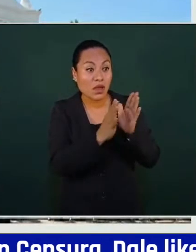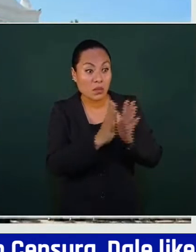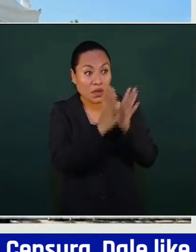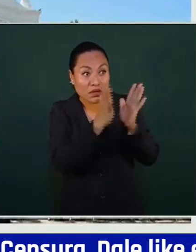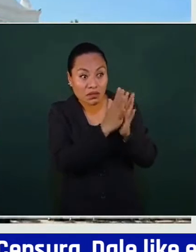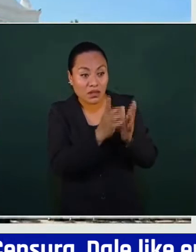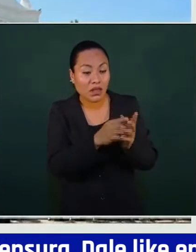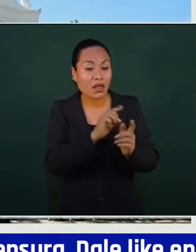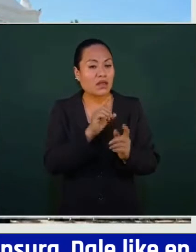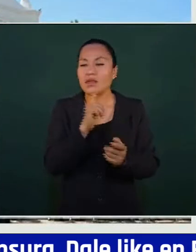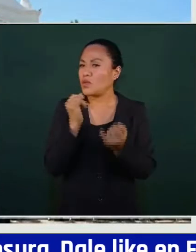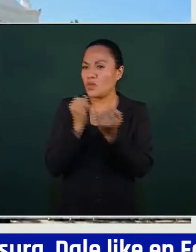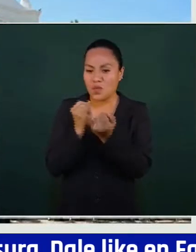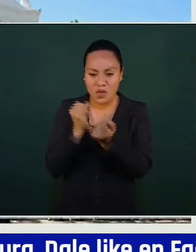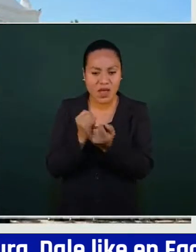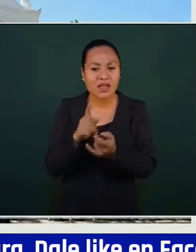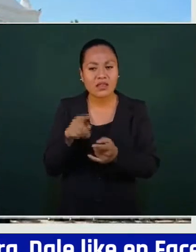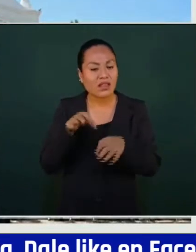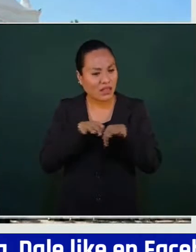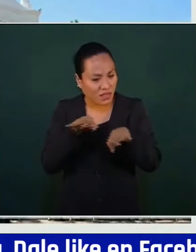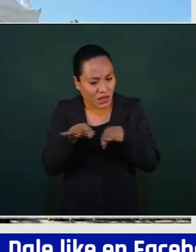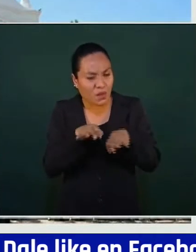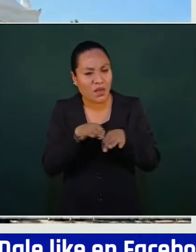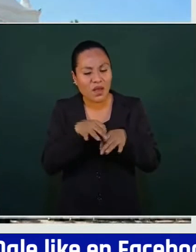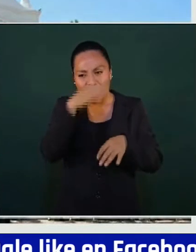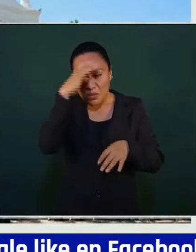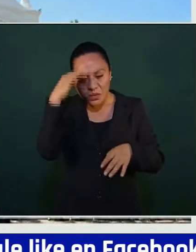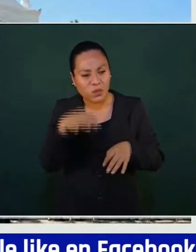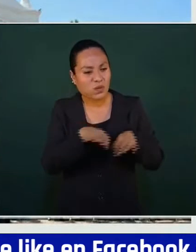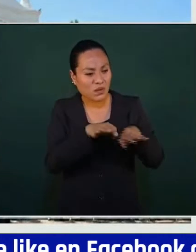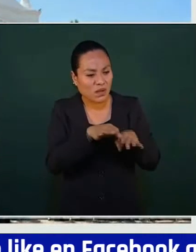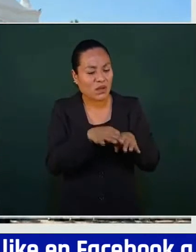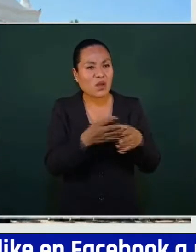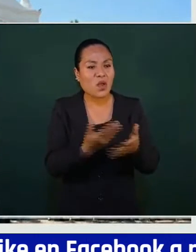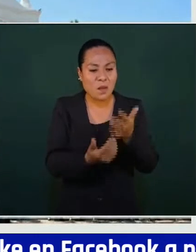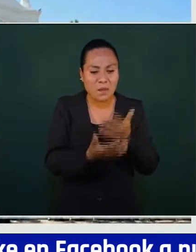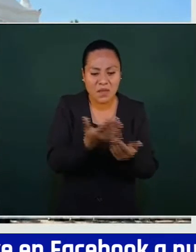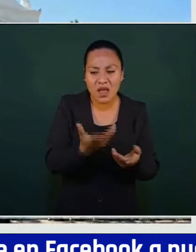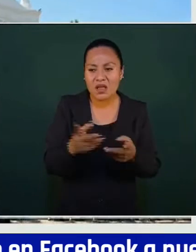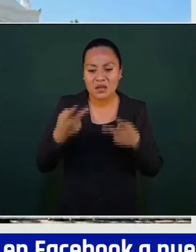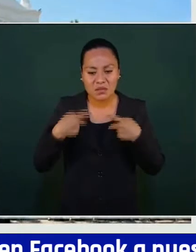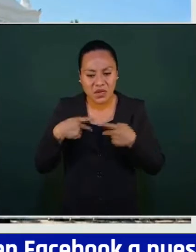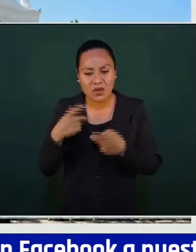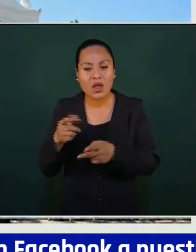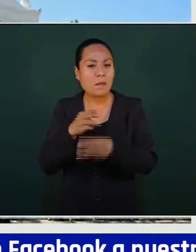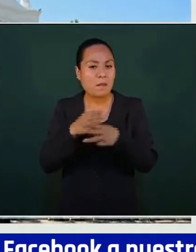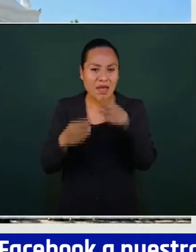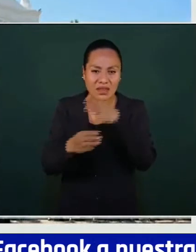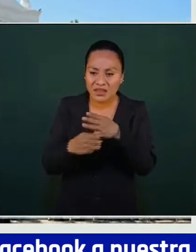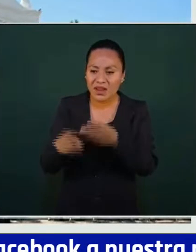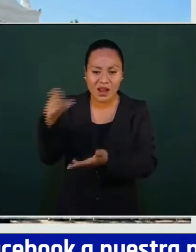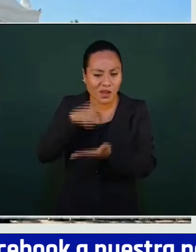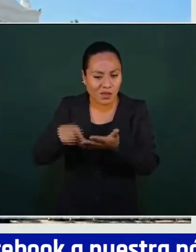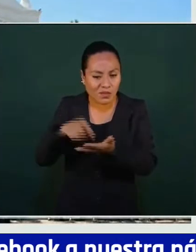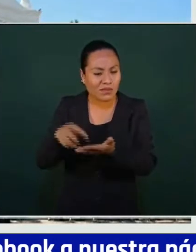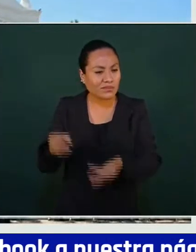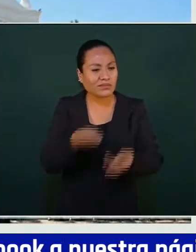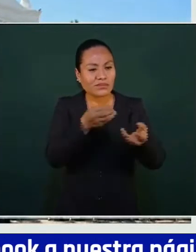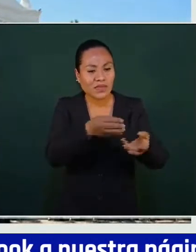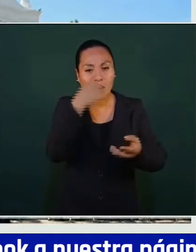sino aportando, la comunidad aportó parte importante de los materiales para algunos acabados para